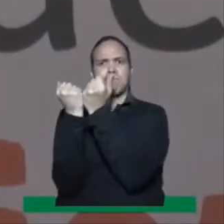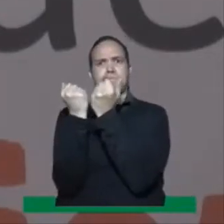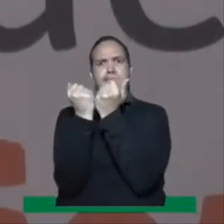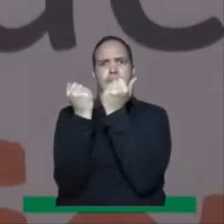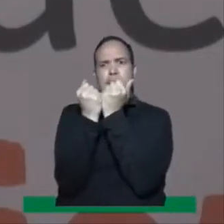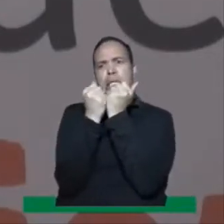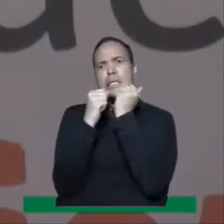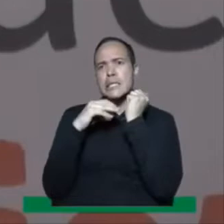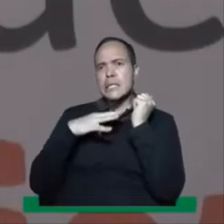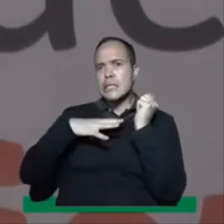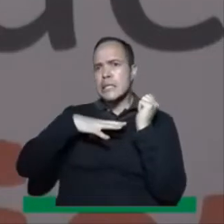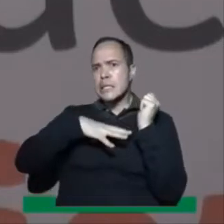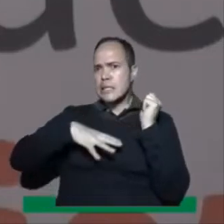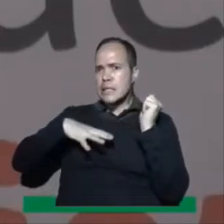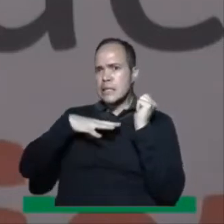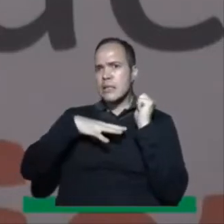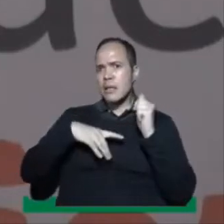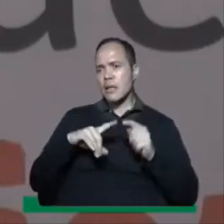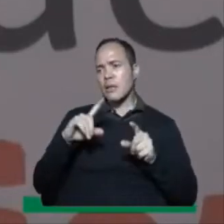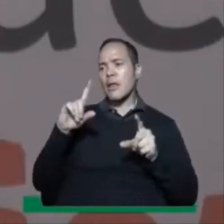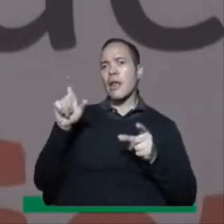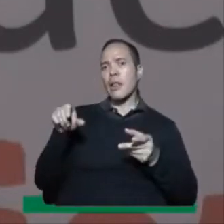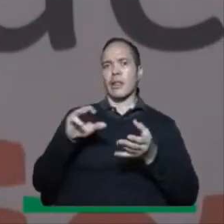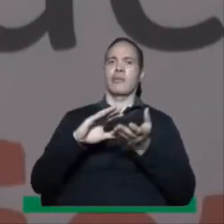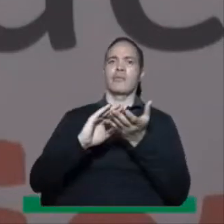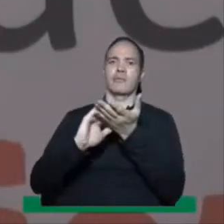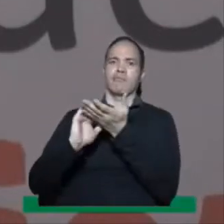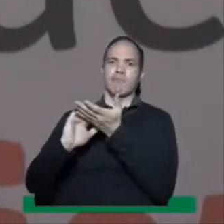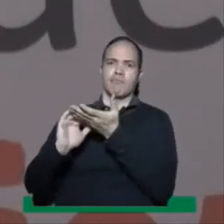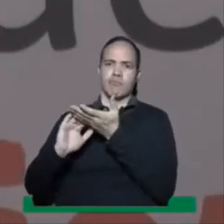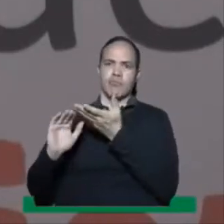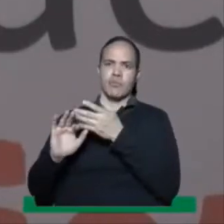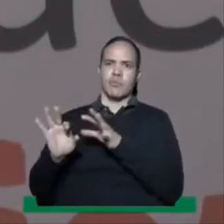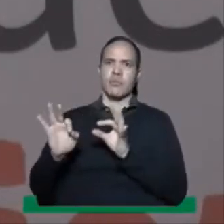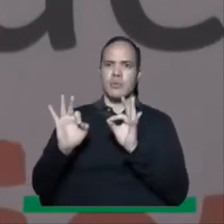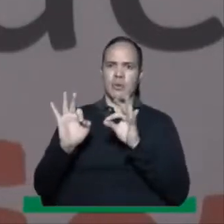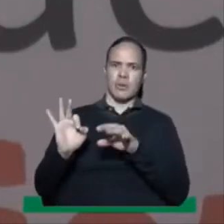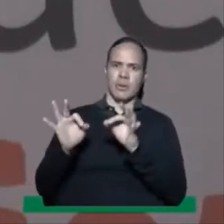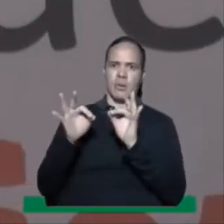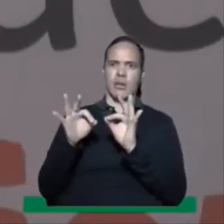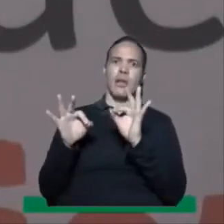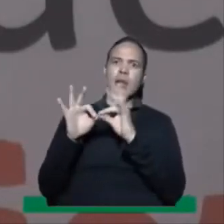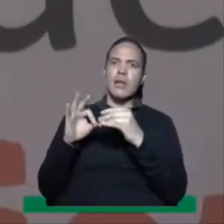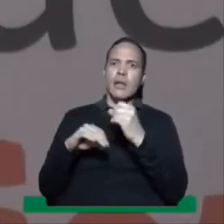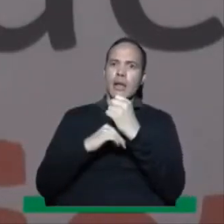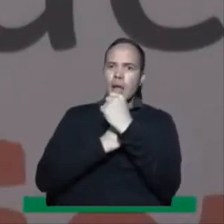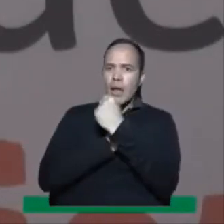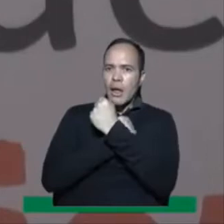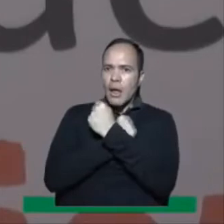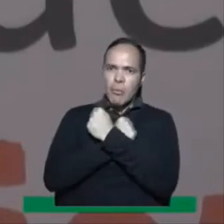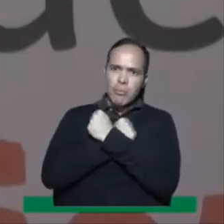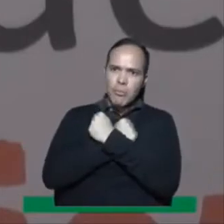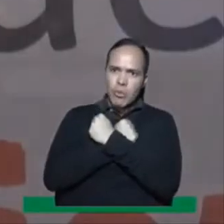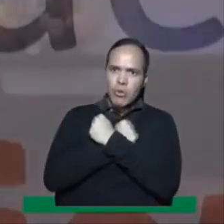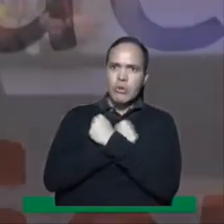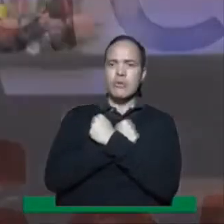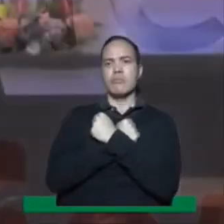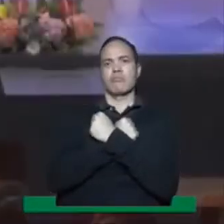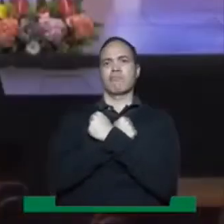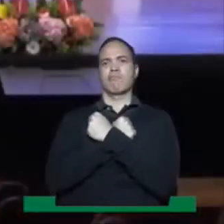en el que estoy y yo creo que es eso amor y sentido de pertenencia por el lugar